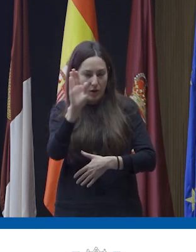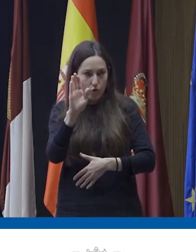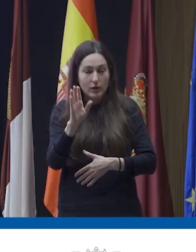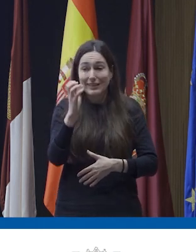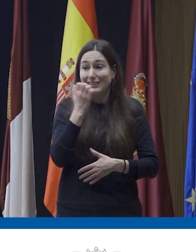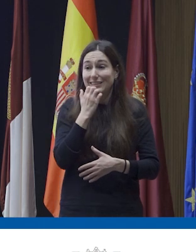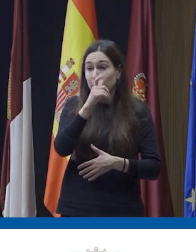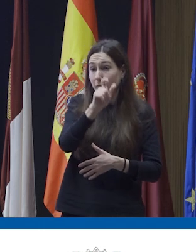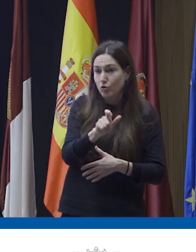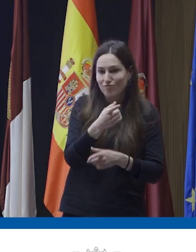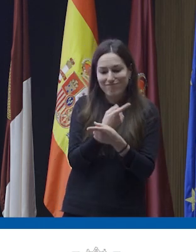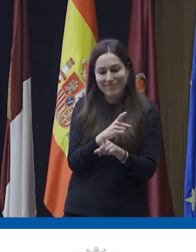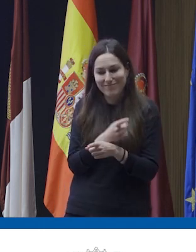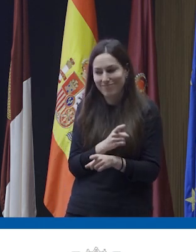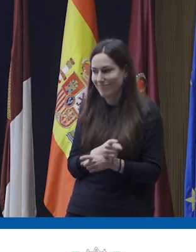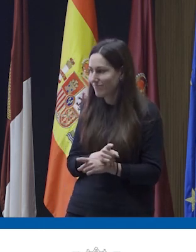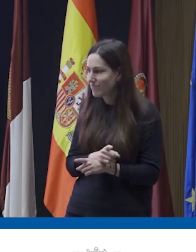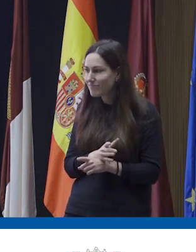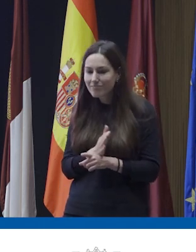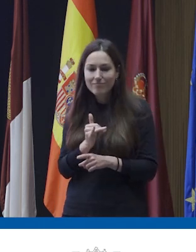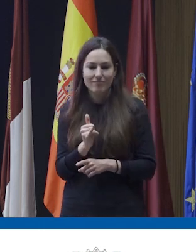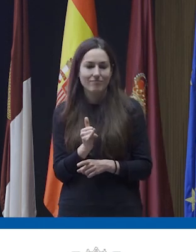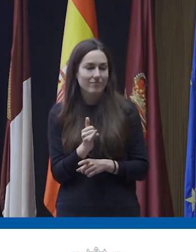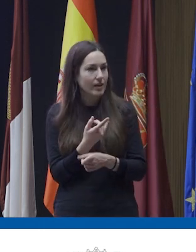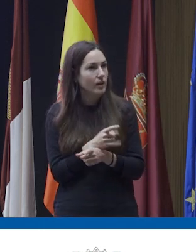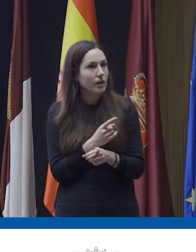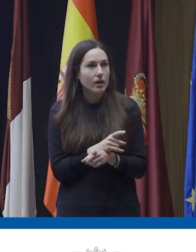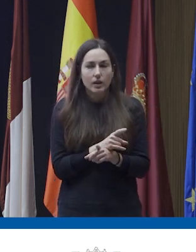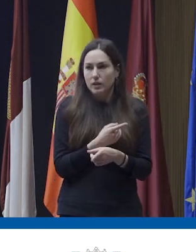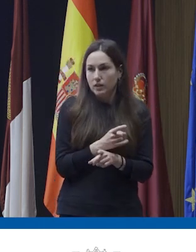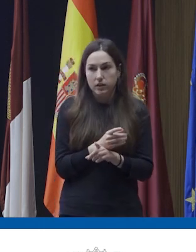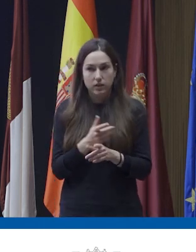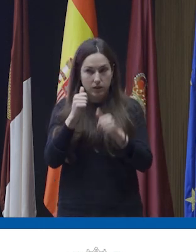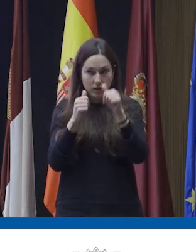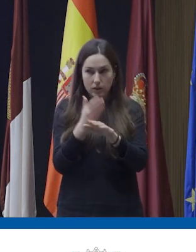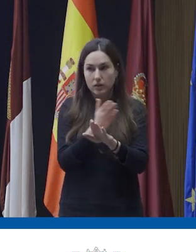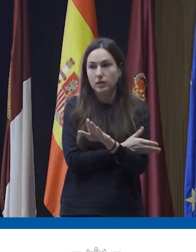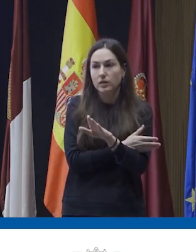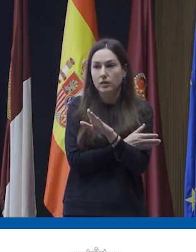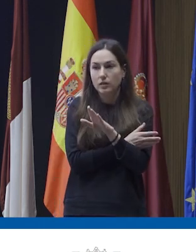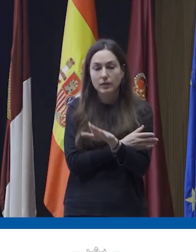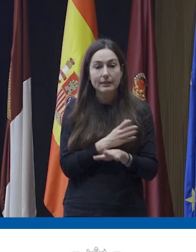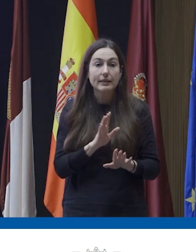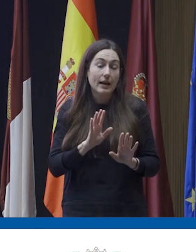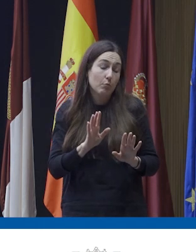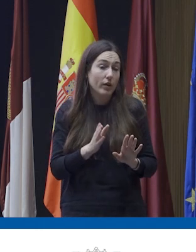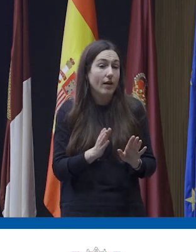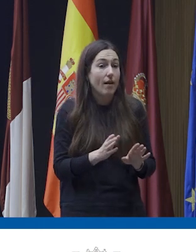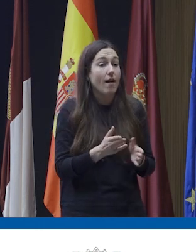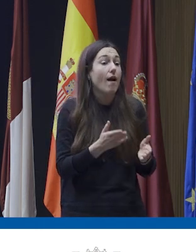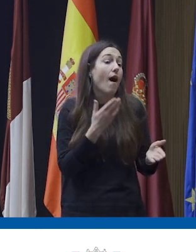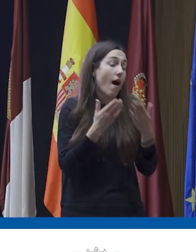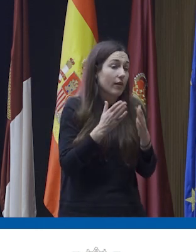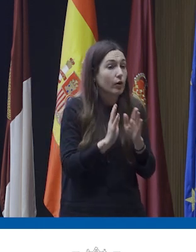el paciente se pone nervioso y se encuentra nervioso antes de la cirugía, siempre se puede hablar con el anestesista para